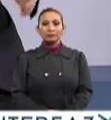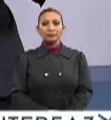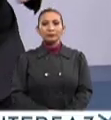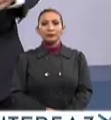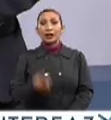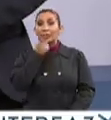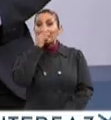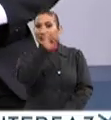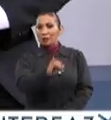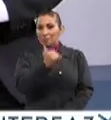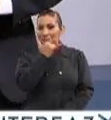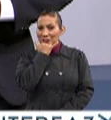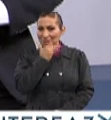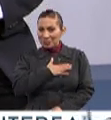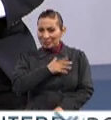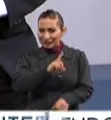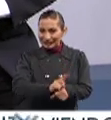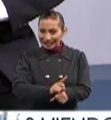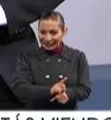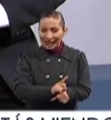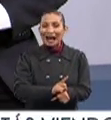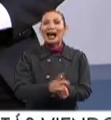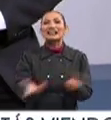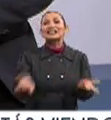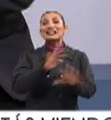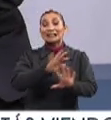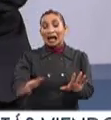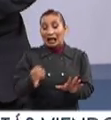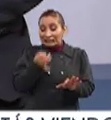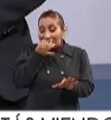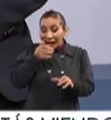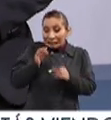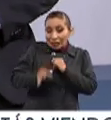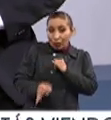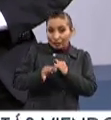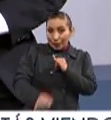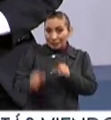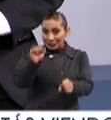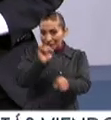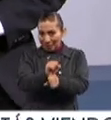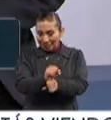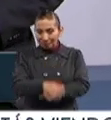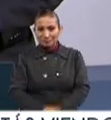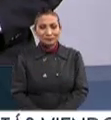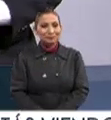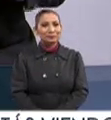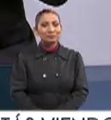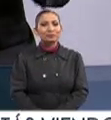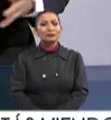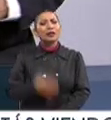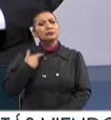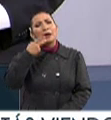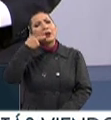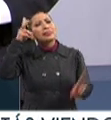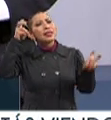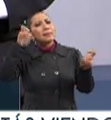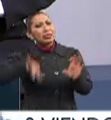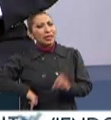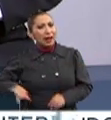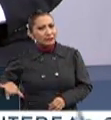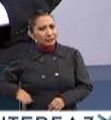Quise decir jueves, muy buenos días, así que estamos ya llegando hacia el final de la semana. Vamos a hablar sobre un tema